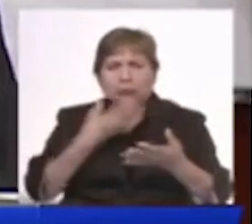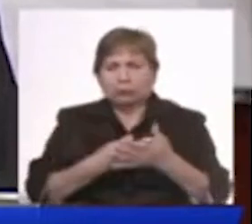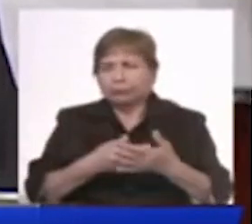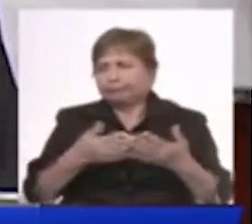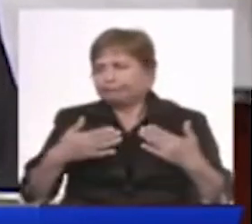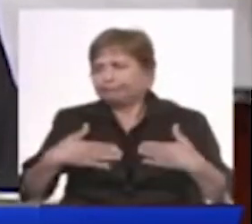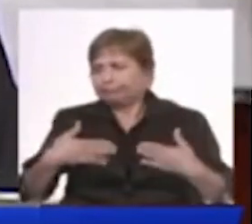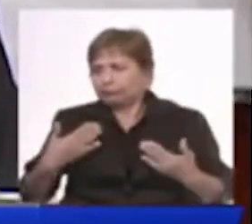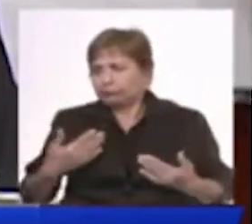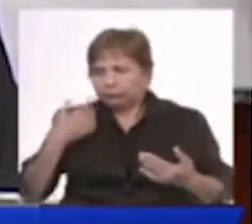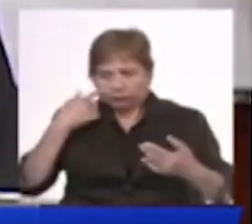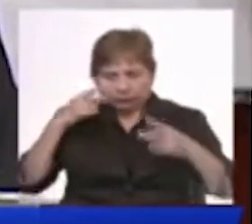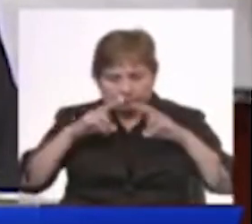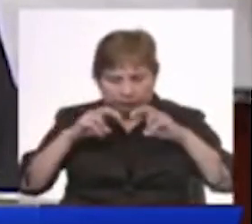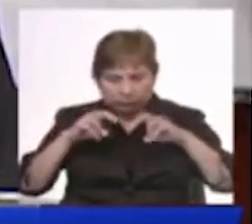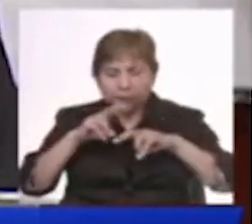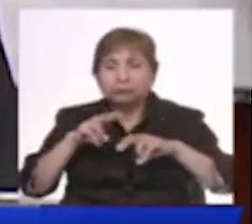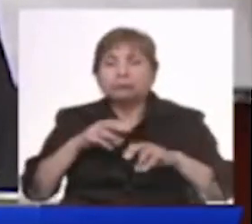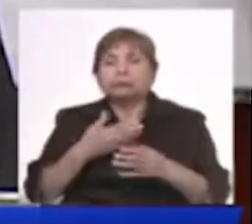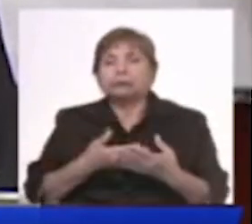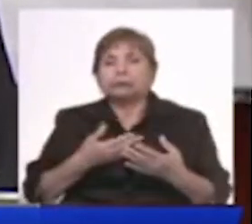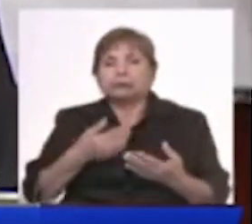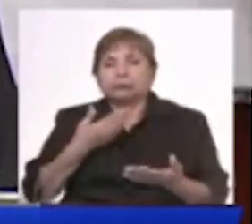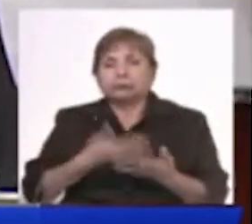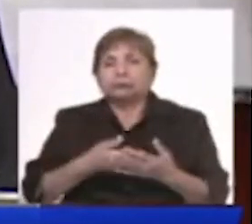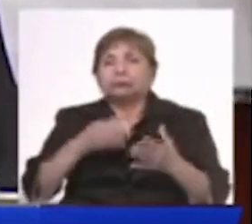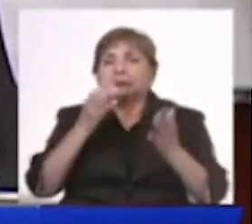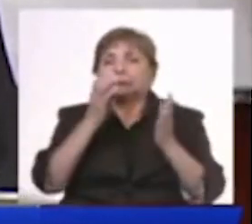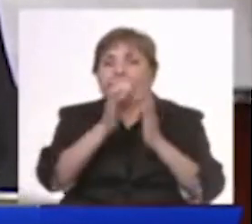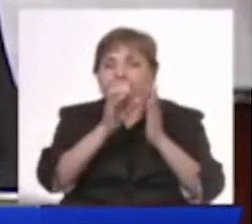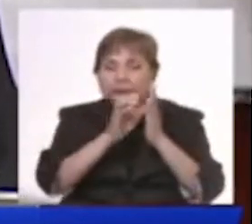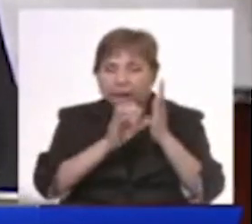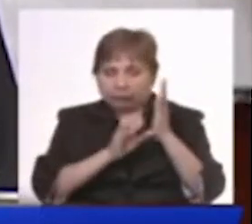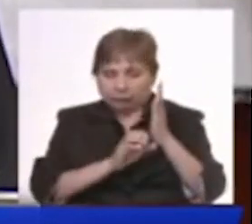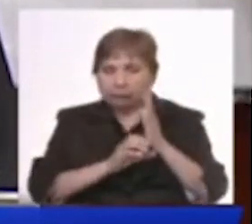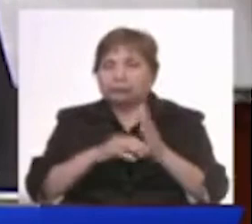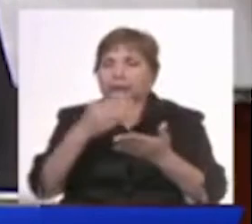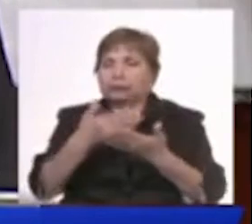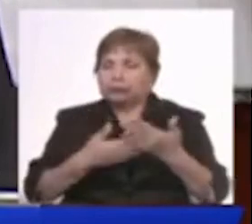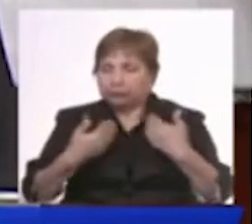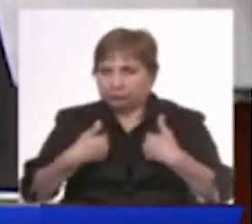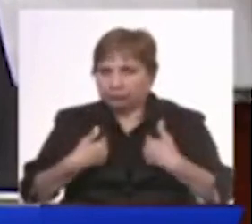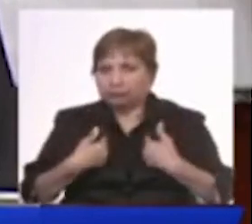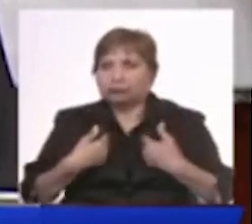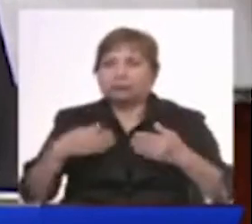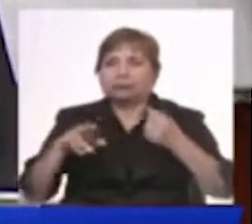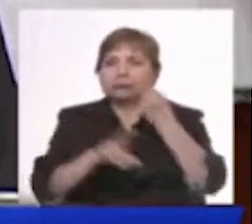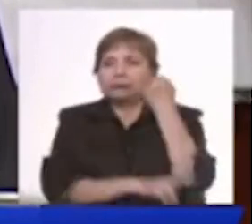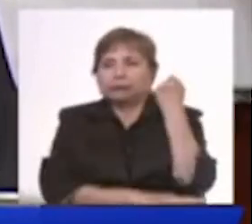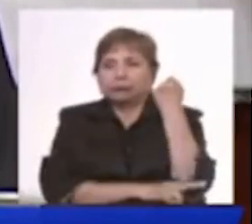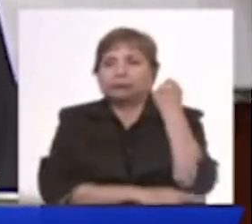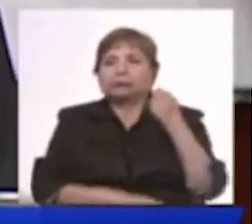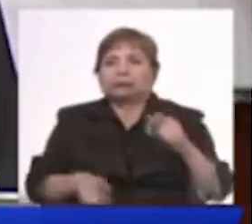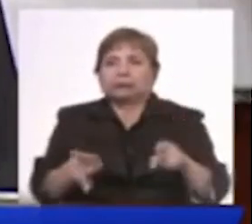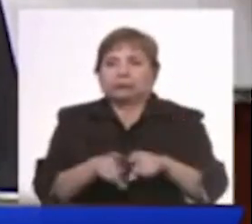lo pudieran averiguar en todo caso la currícula que esta empresa guarda a nivel nacional y creo que también